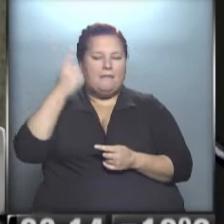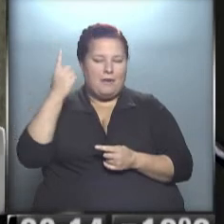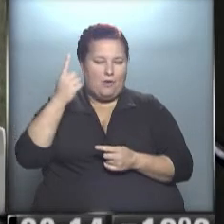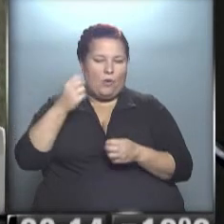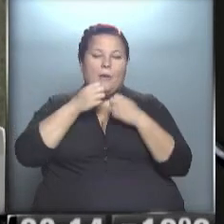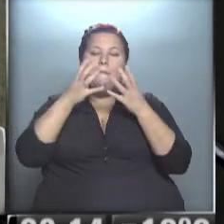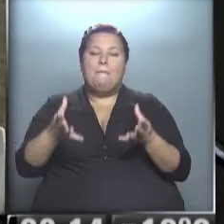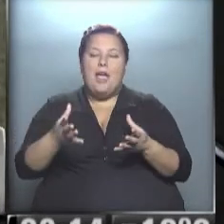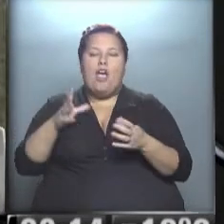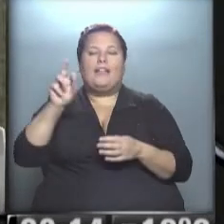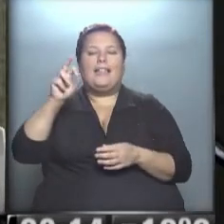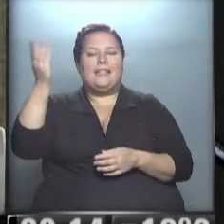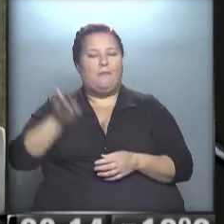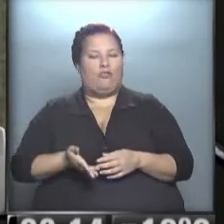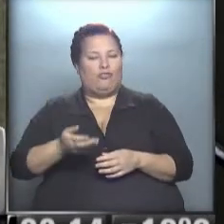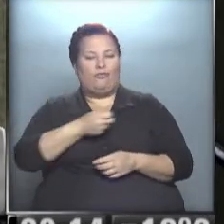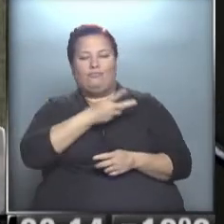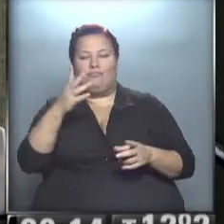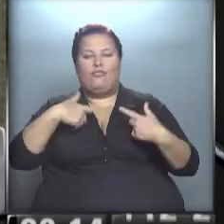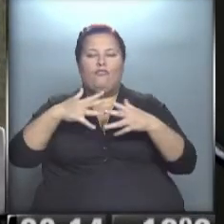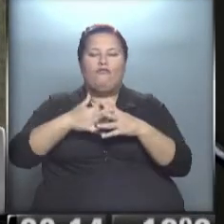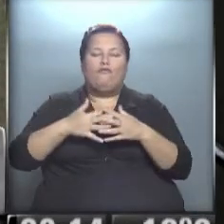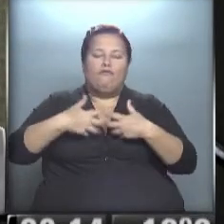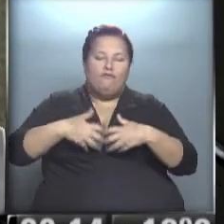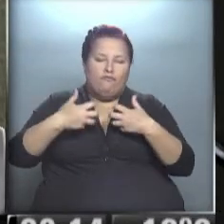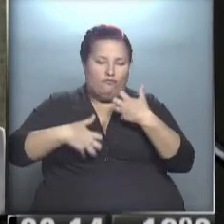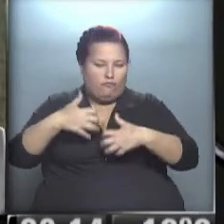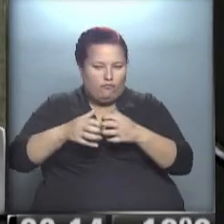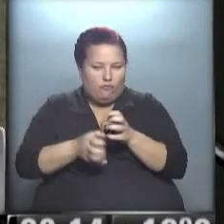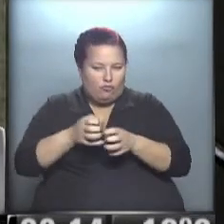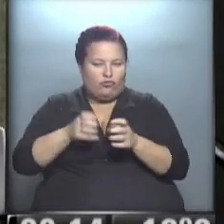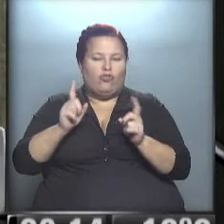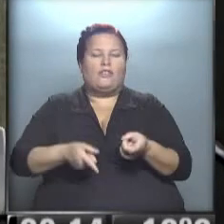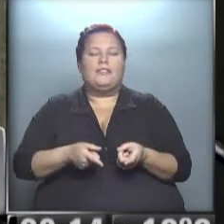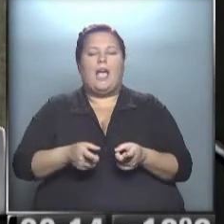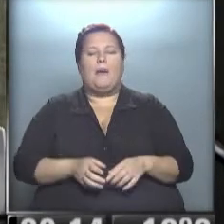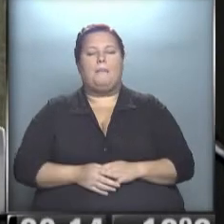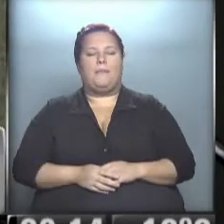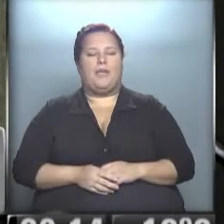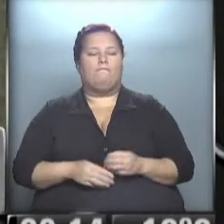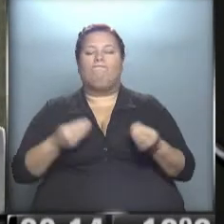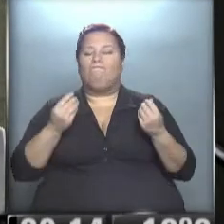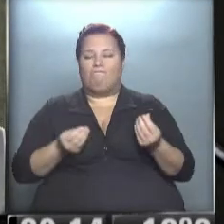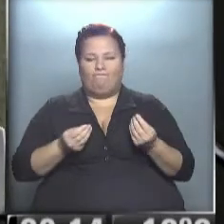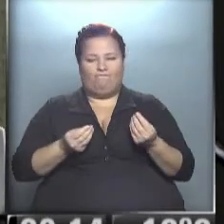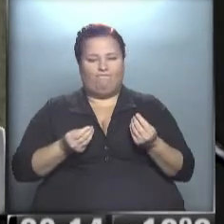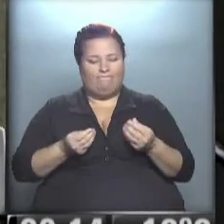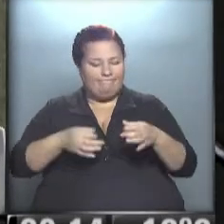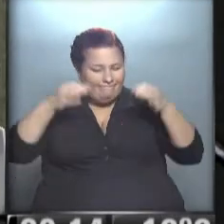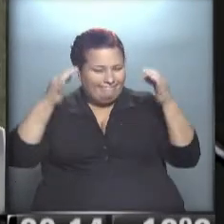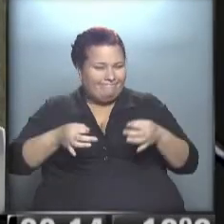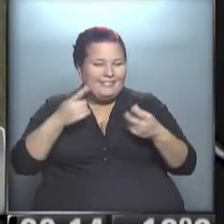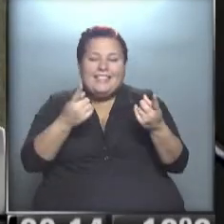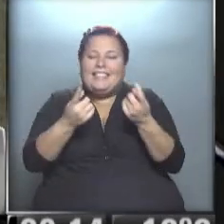mejorar sustancialmente el 30 por ciento la capacidad instalada de funcionamiento y a su vez porque en definitiva es